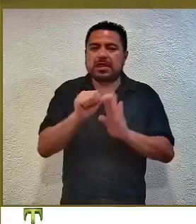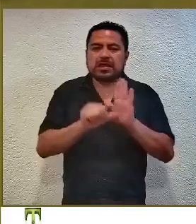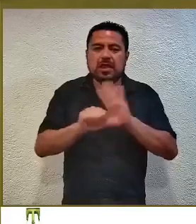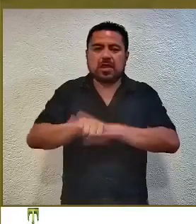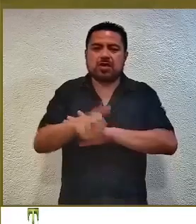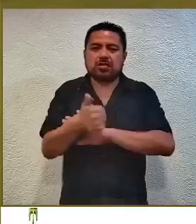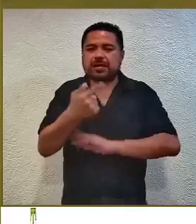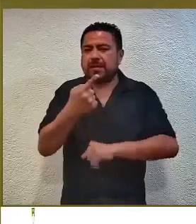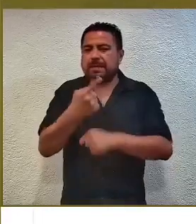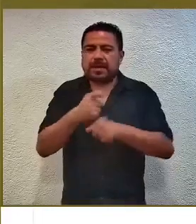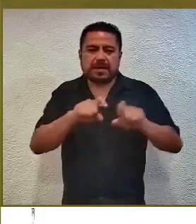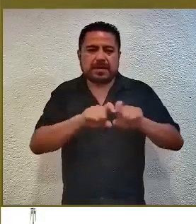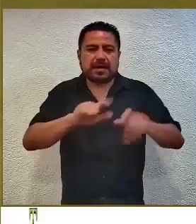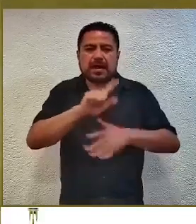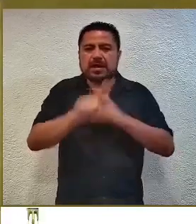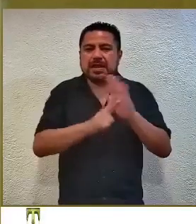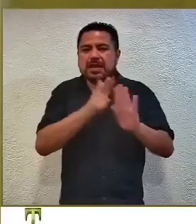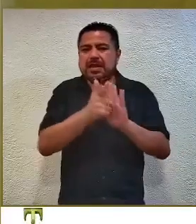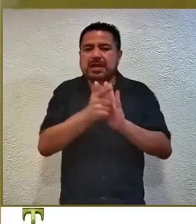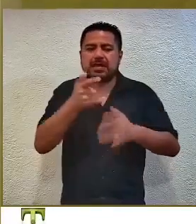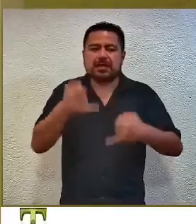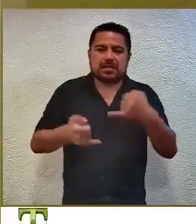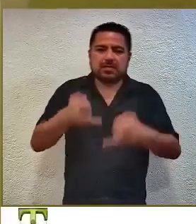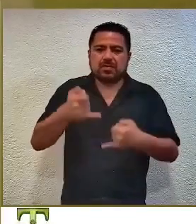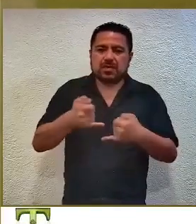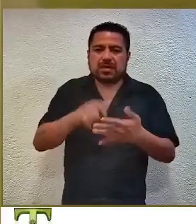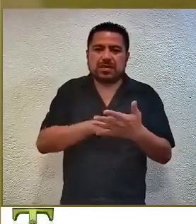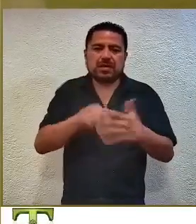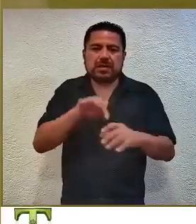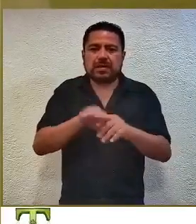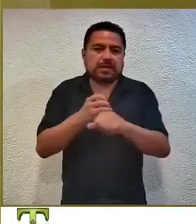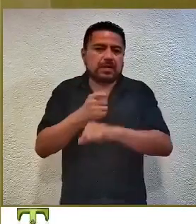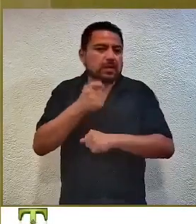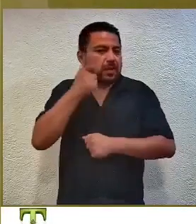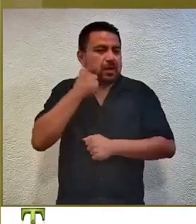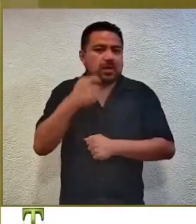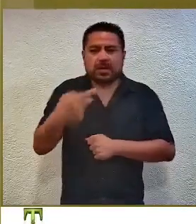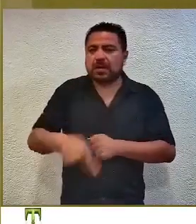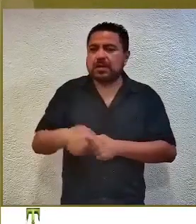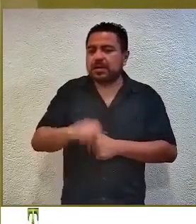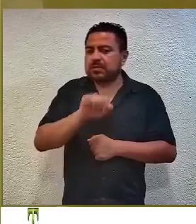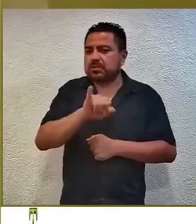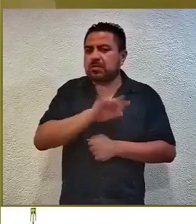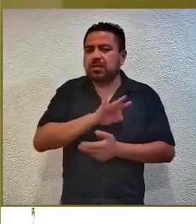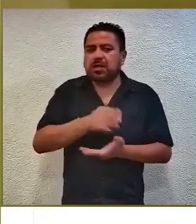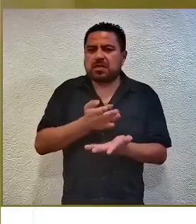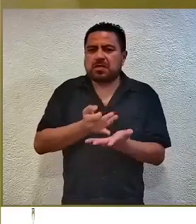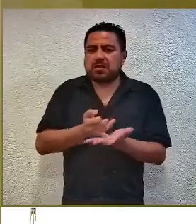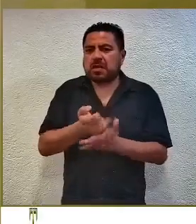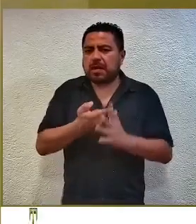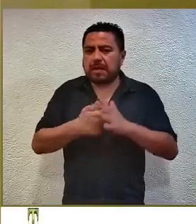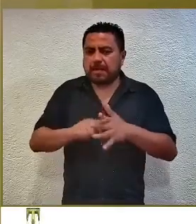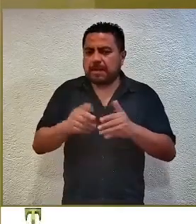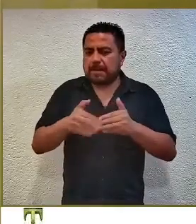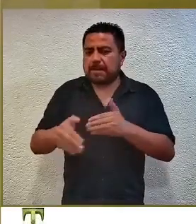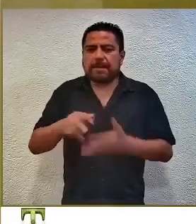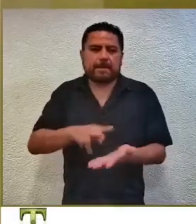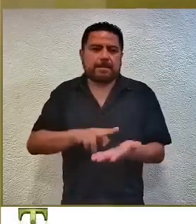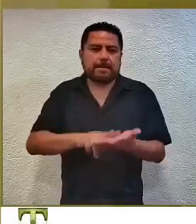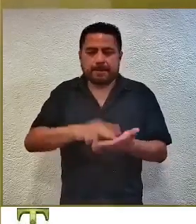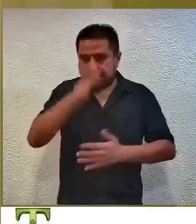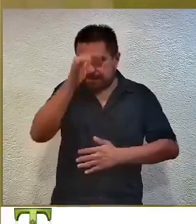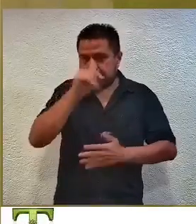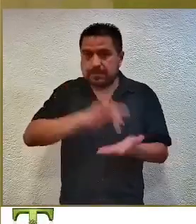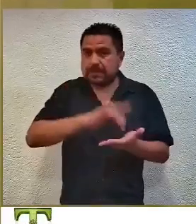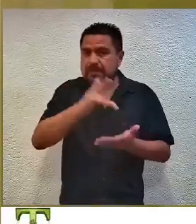párrafo primero de la Ley Orgánica del Tribunal Electoral del Estado de Guerrero, existe quórum legal para sesionar válidamente.